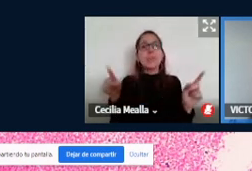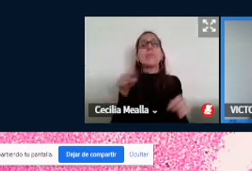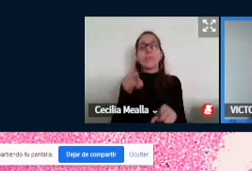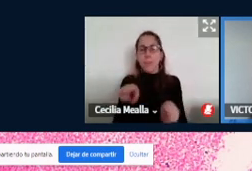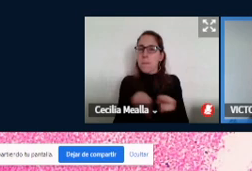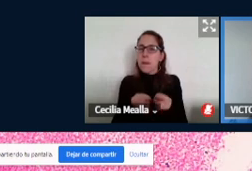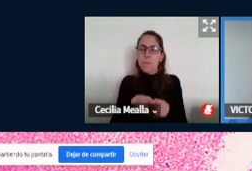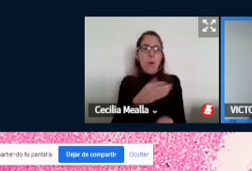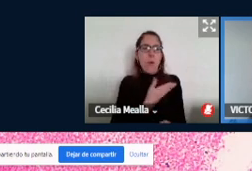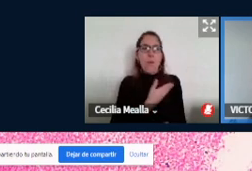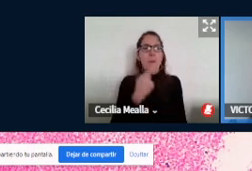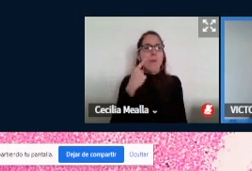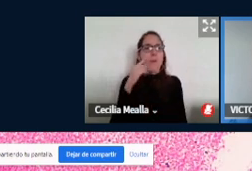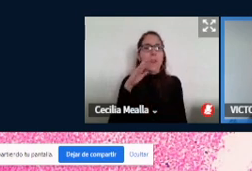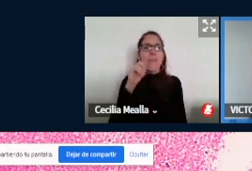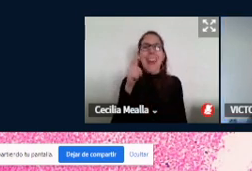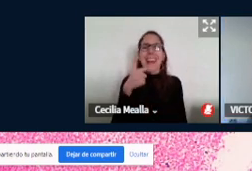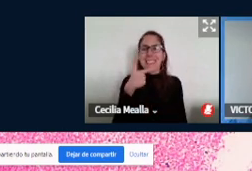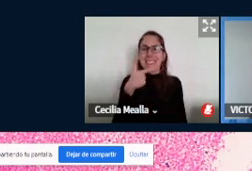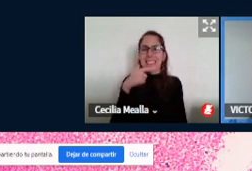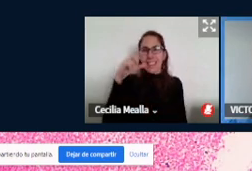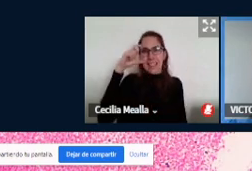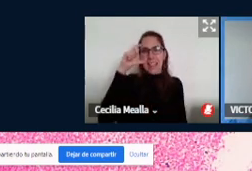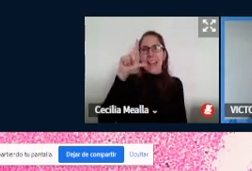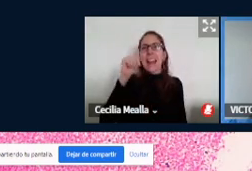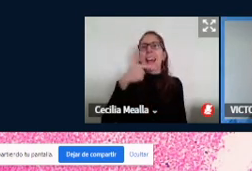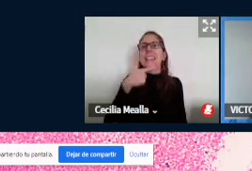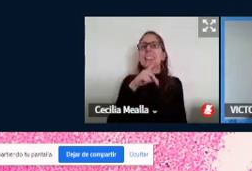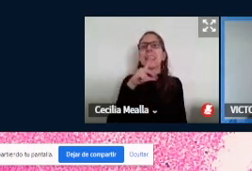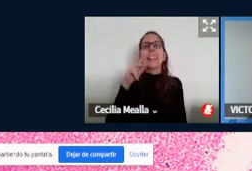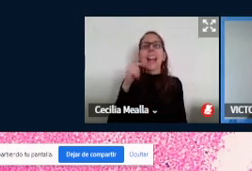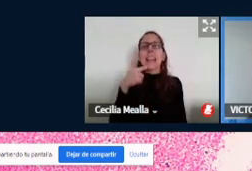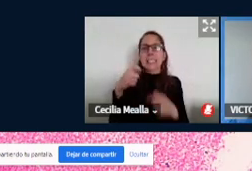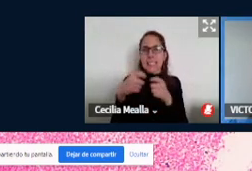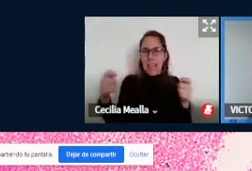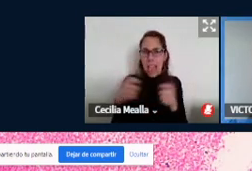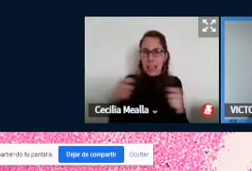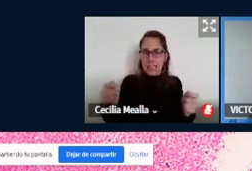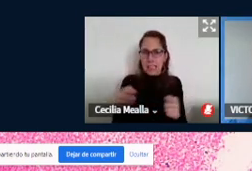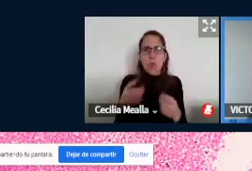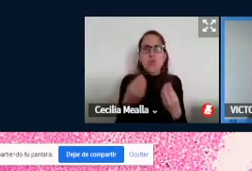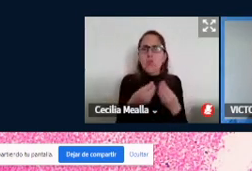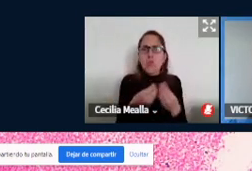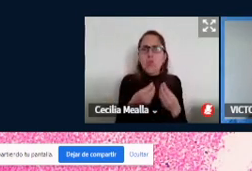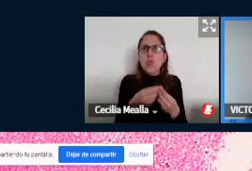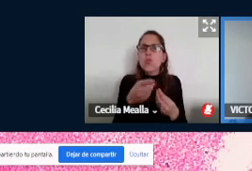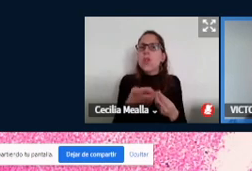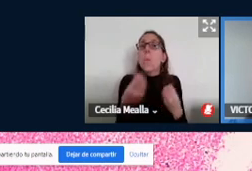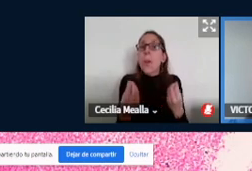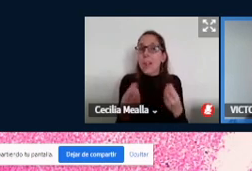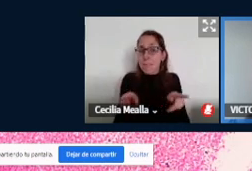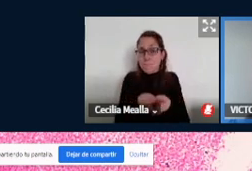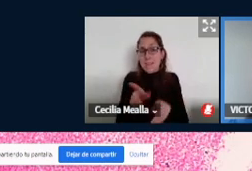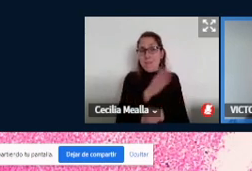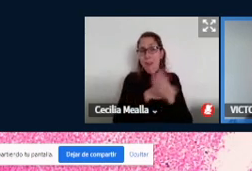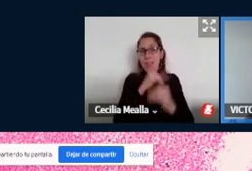son fibras elásticas, y lo mismo acá. ¿Y por qué tiene tantas fibras elásticas? Porque tiene que soportar la presión